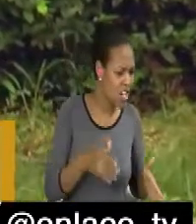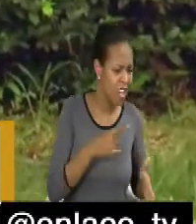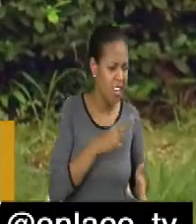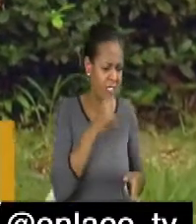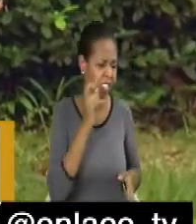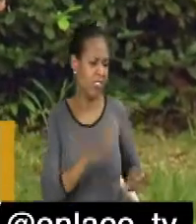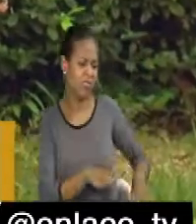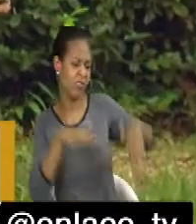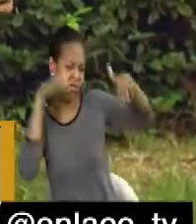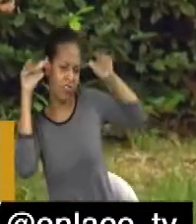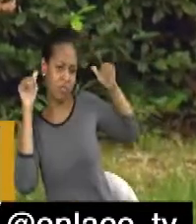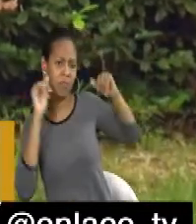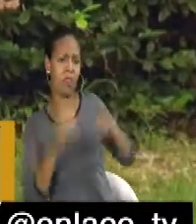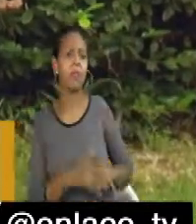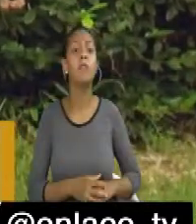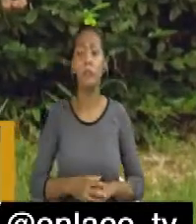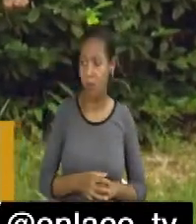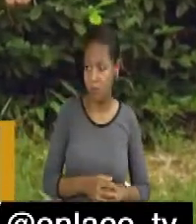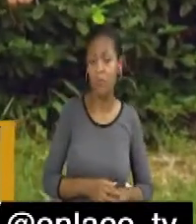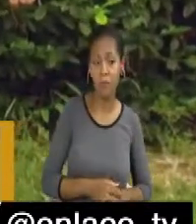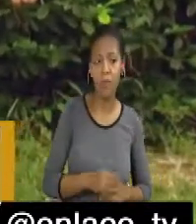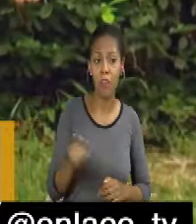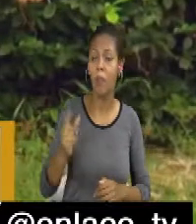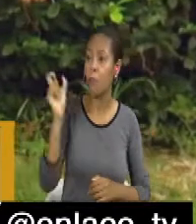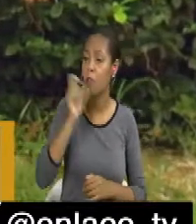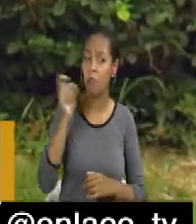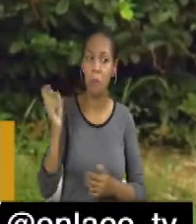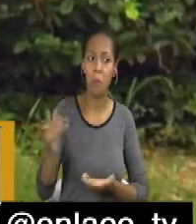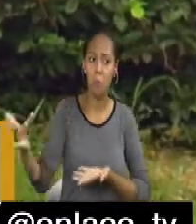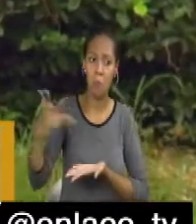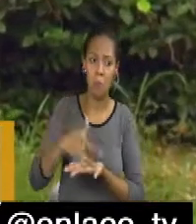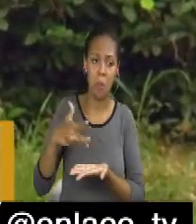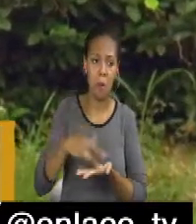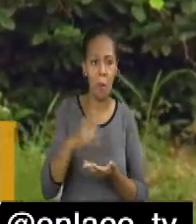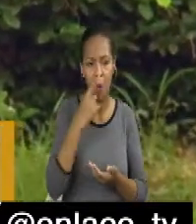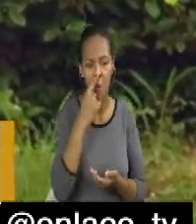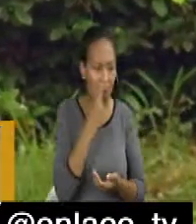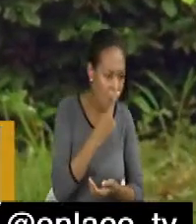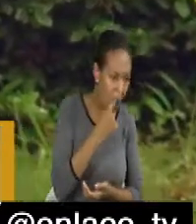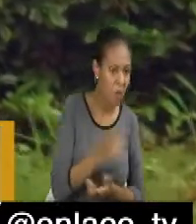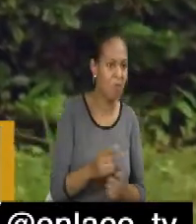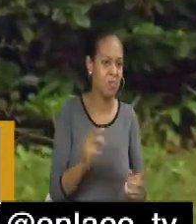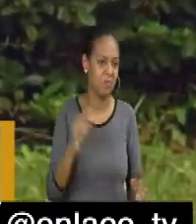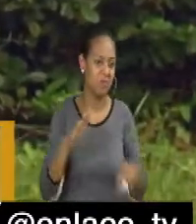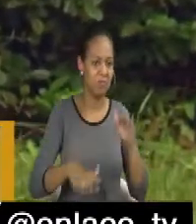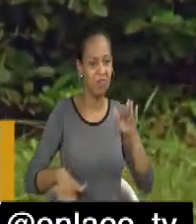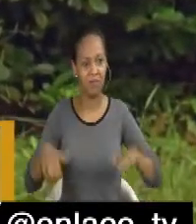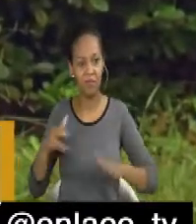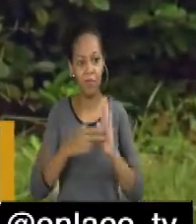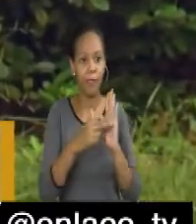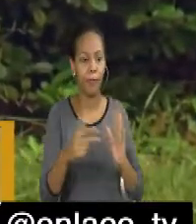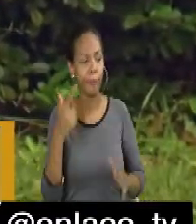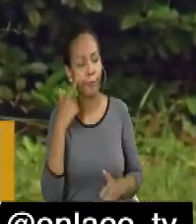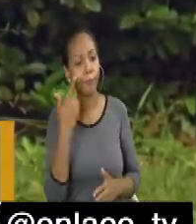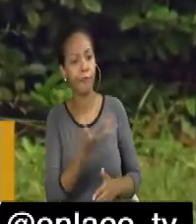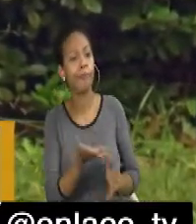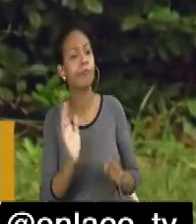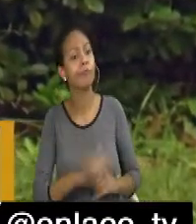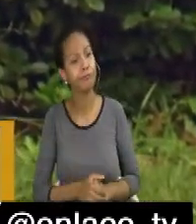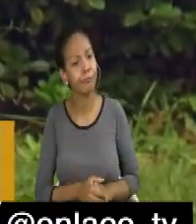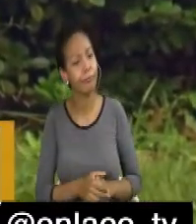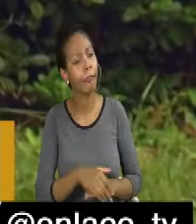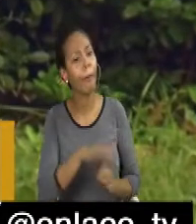que aquí entra mucha gente turística que a bañarse, a... Mire cómo están esos los negocios